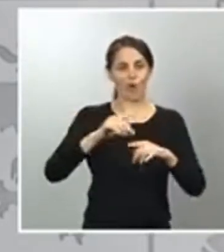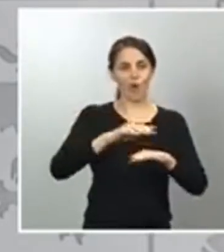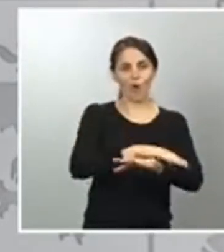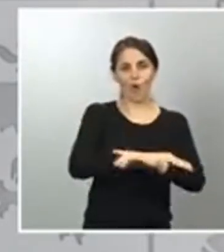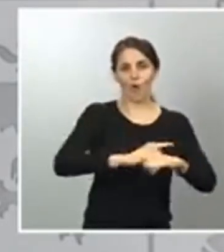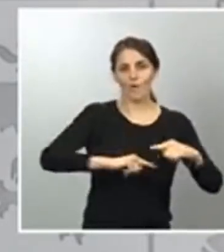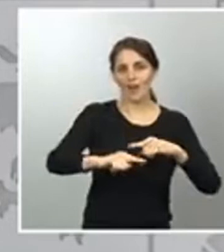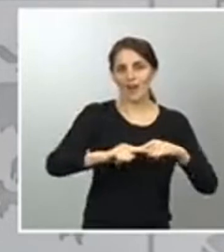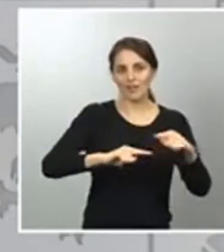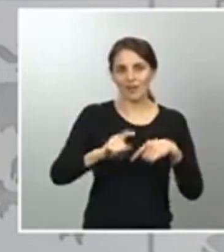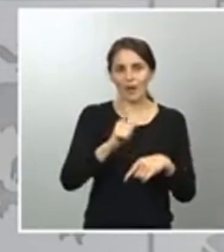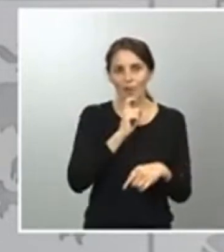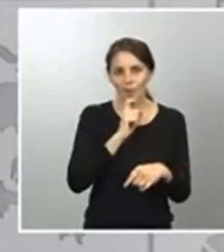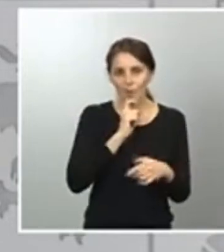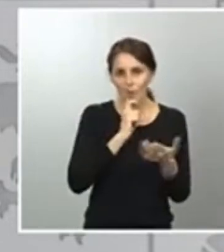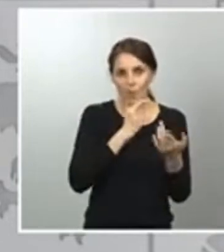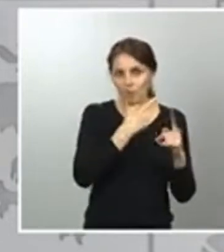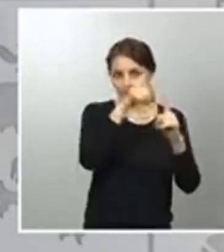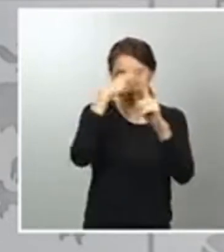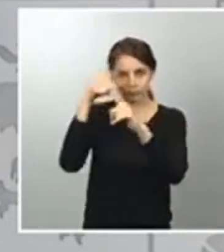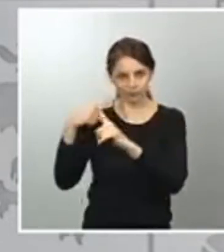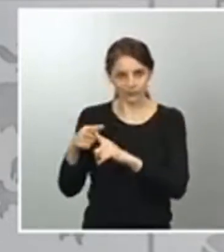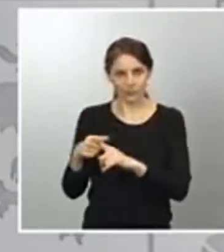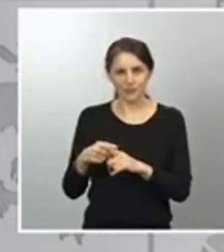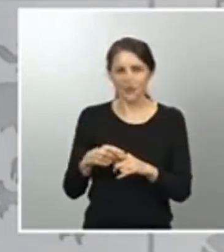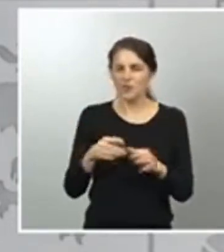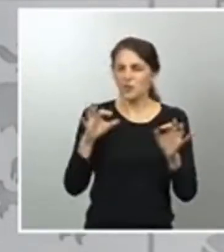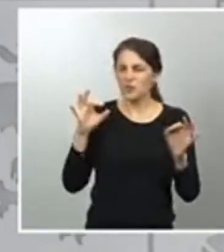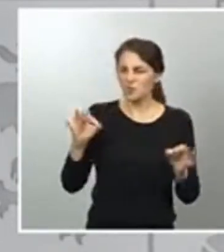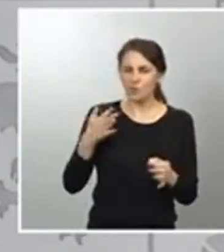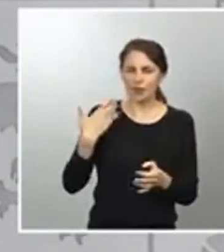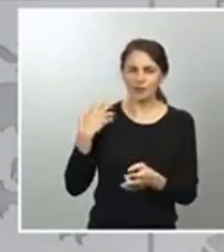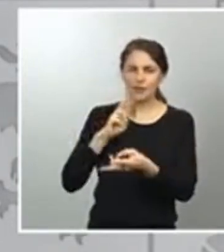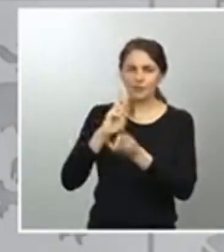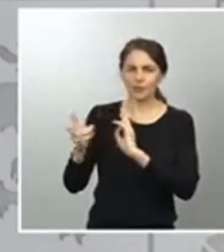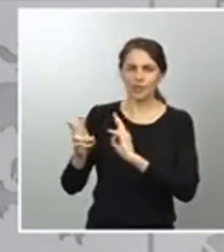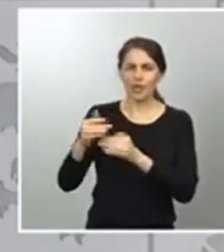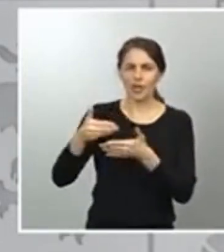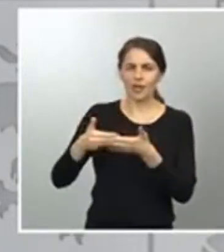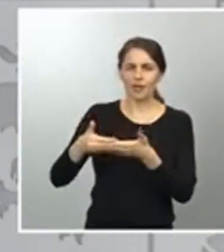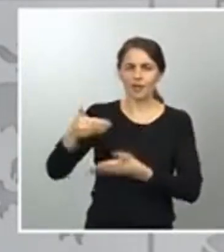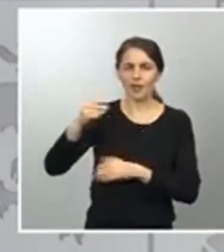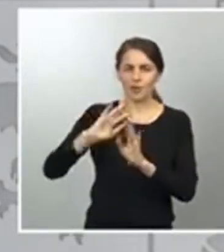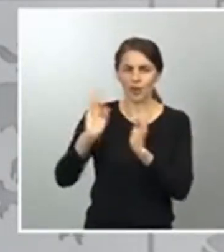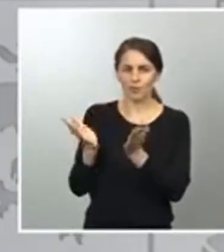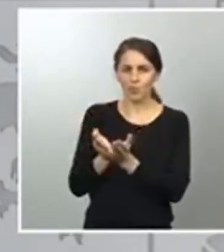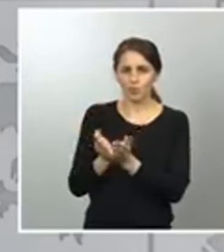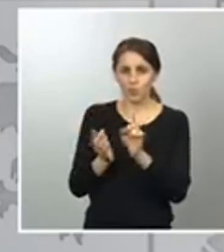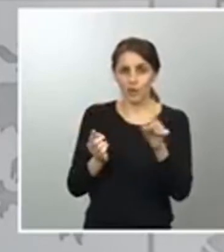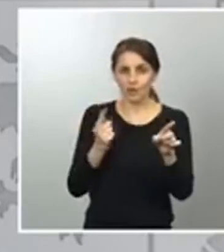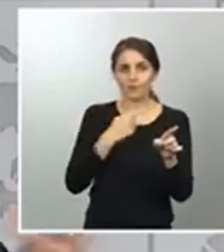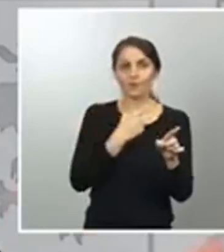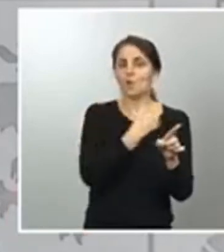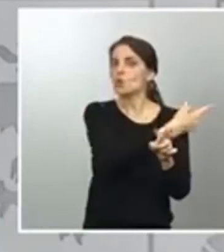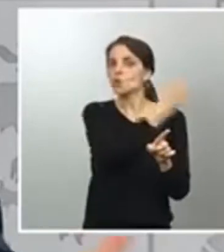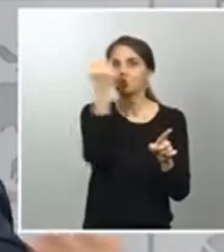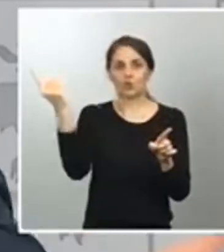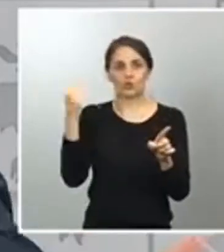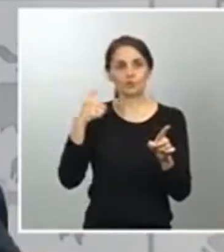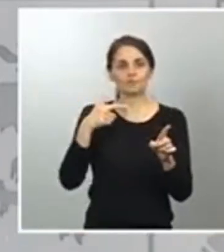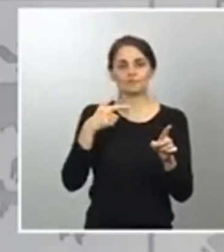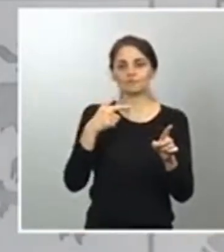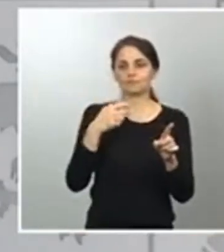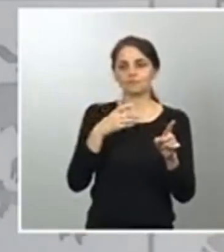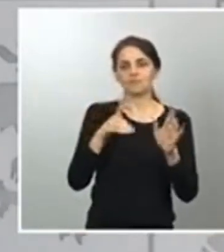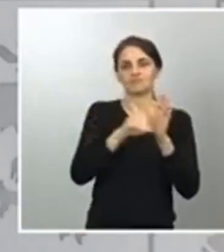me ha planteado el diario El Mundo, la mayor parte de los estados lo que están planteando son estados de alarma, estados de emergencia. Nuestro vecino Portugal,